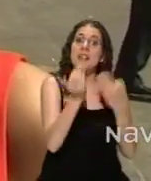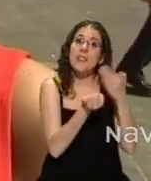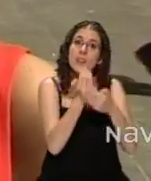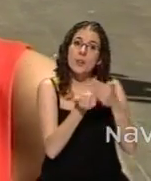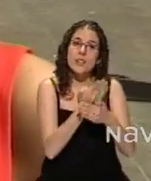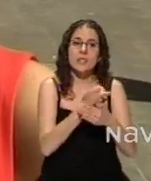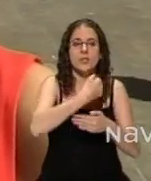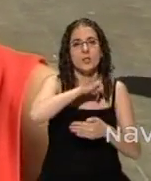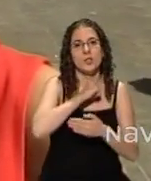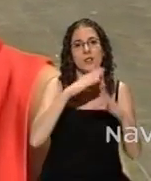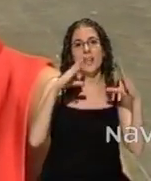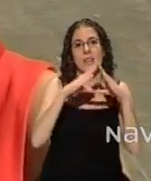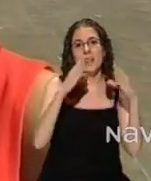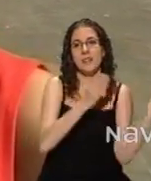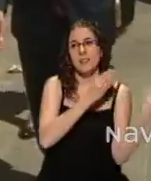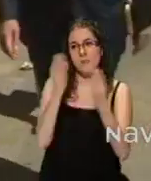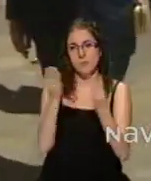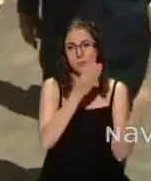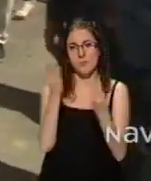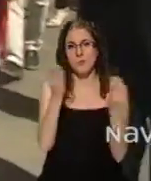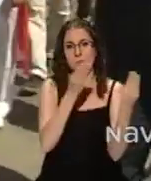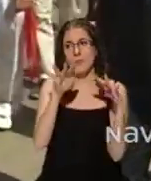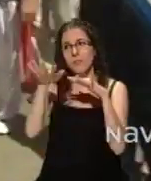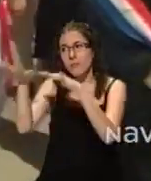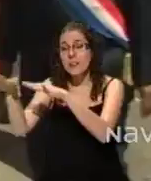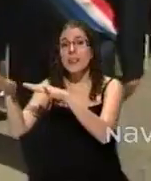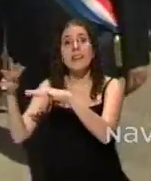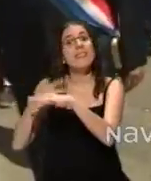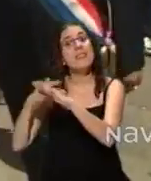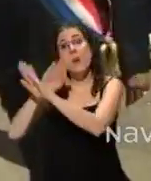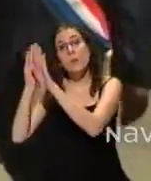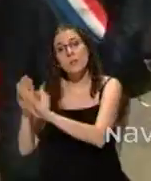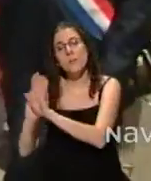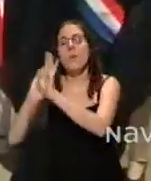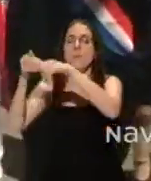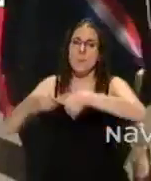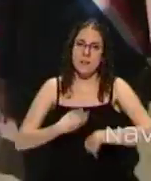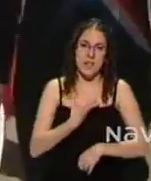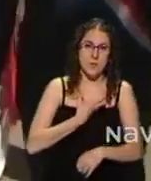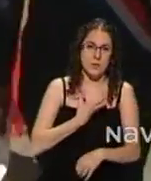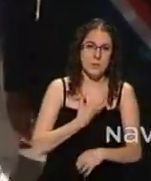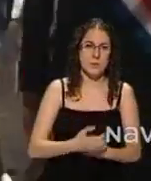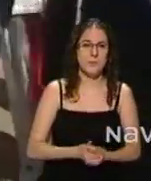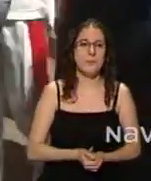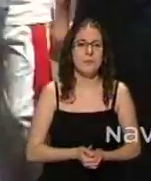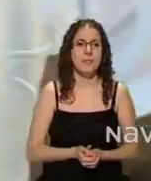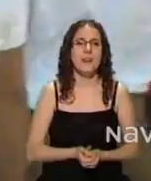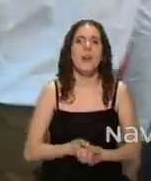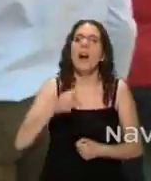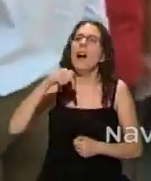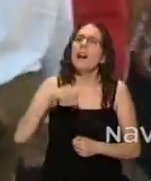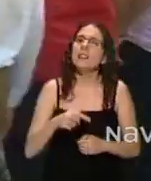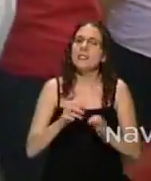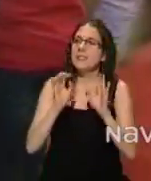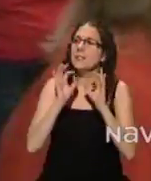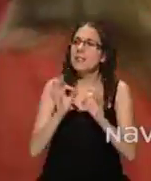día de Santiago, la regresamos al ayuntamiento. ¿Por qué esta devoción, este día importante, ¿no?, para el que además hay que ir un